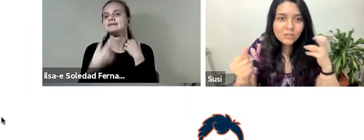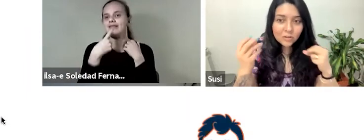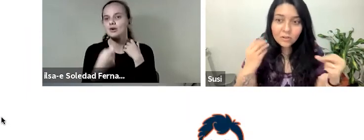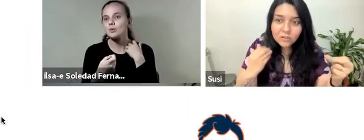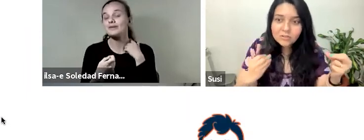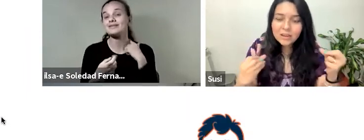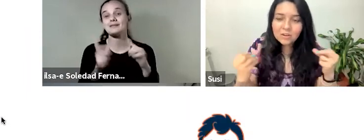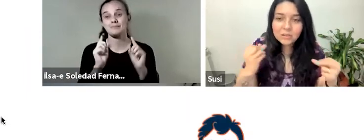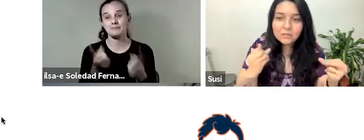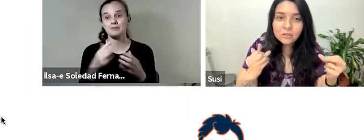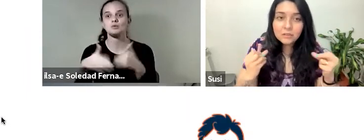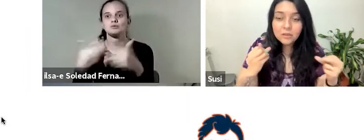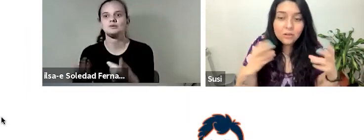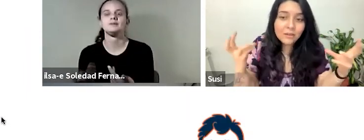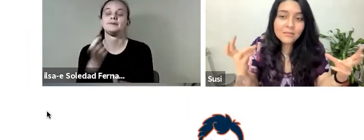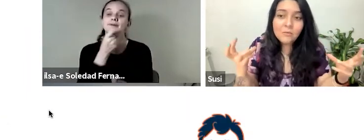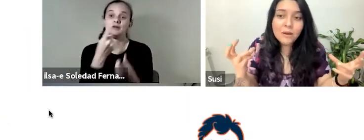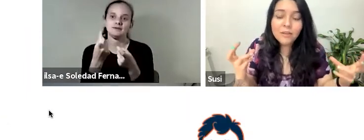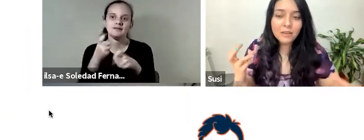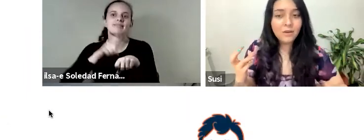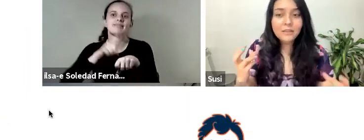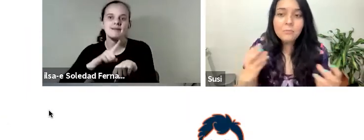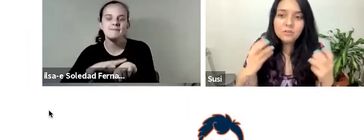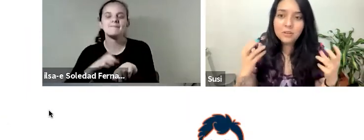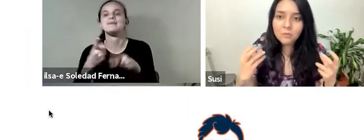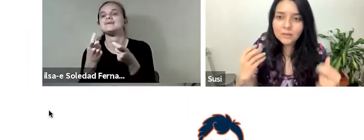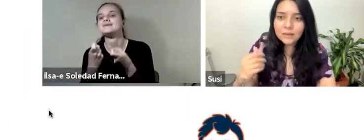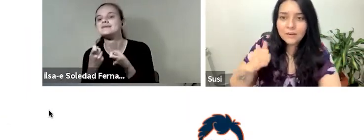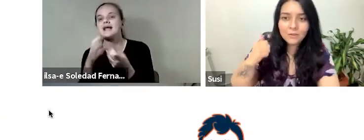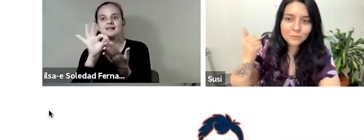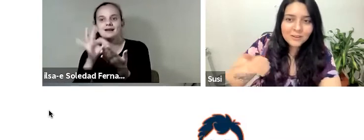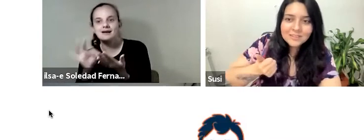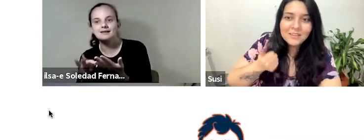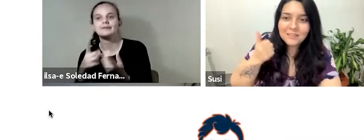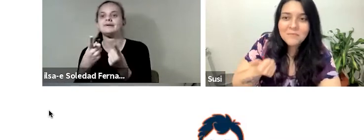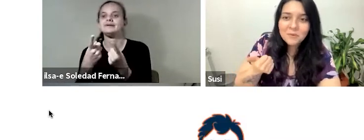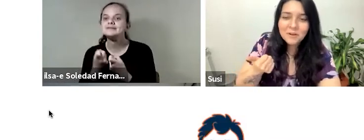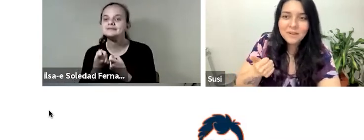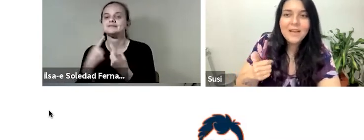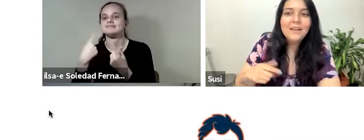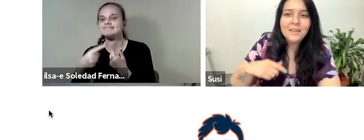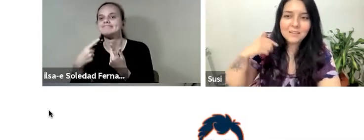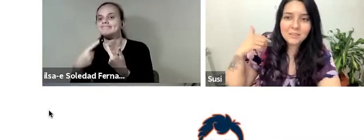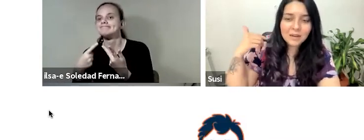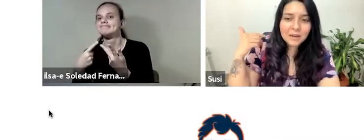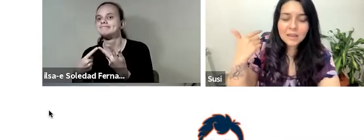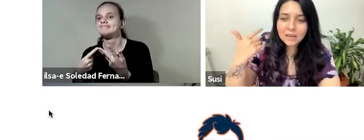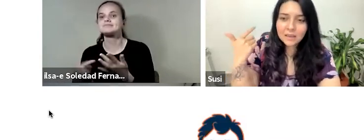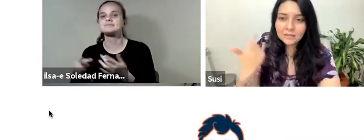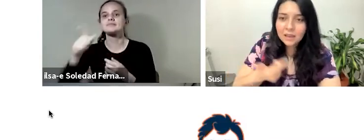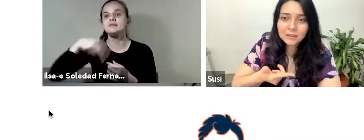desentrañando y solos, encontrando criterios que quizá nunca habían leído antes, pero se dieron cuenta que los usuarios necesitan tiempo para operar, que